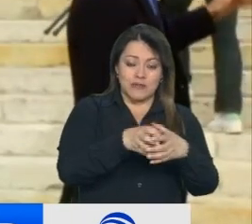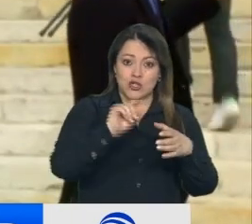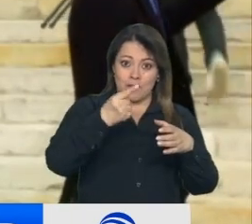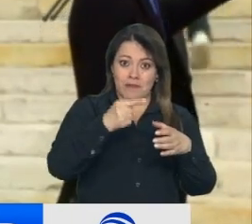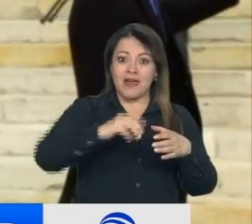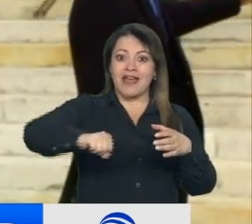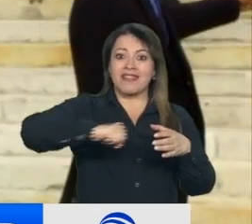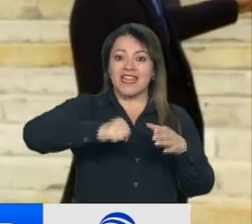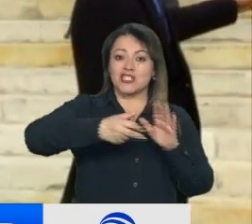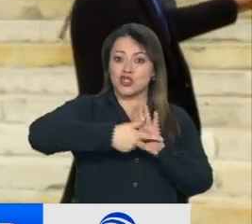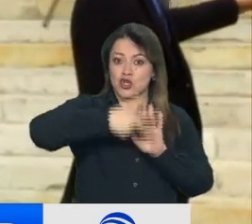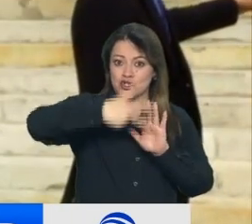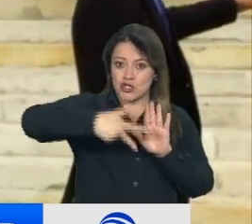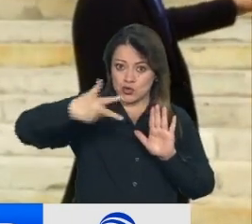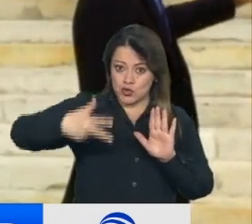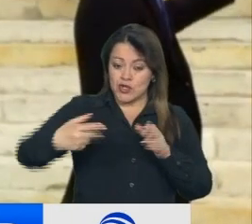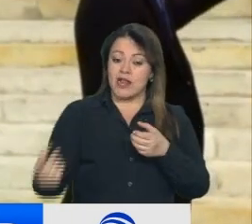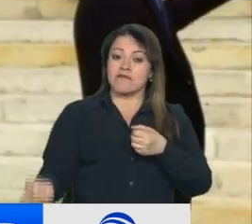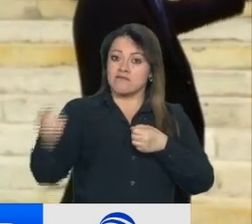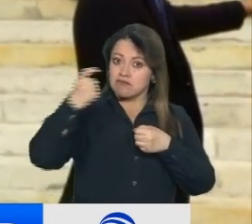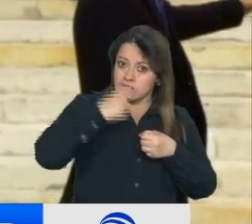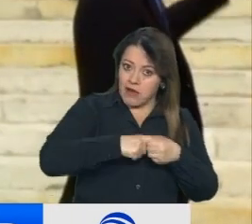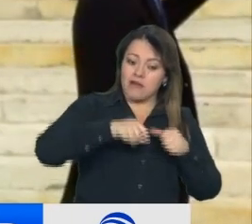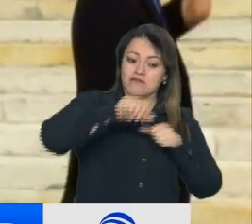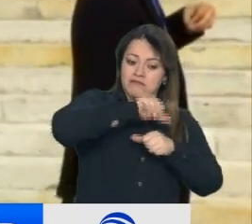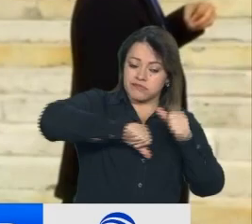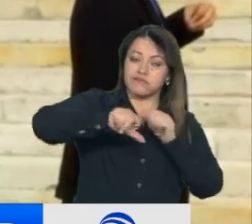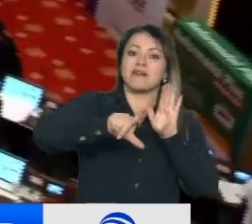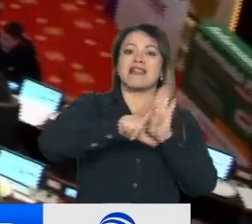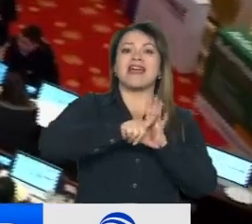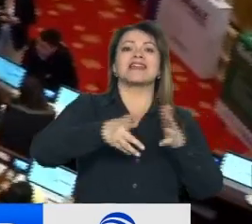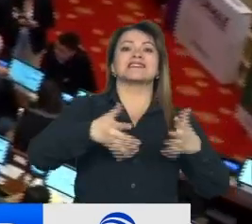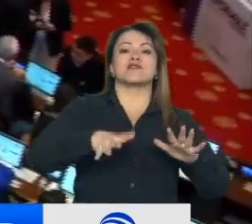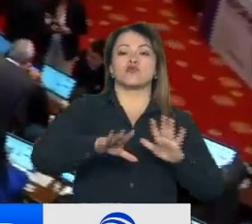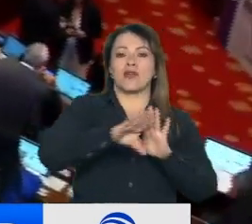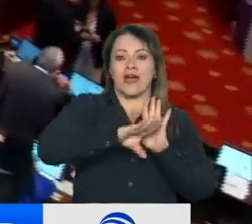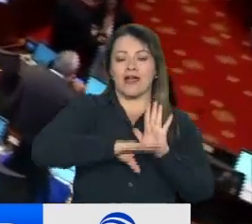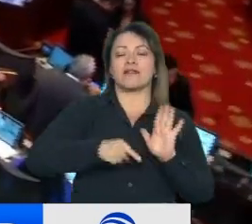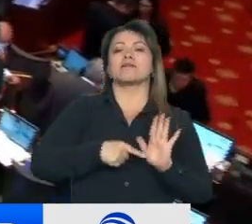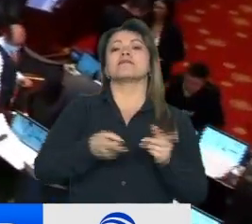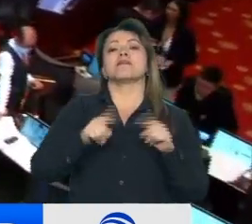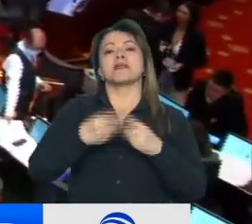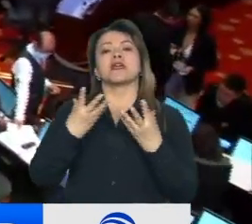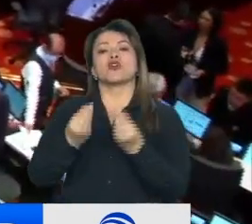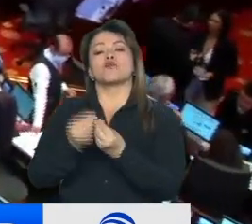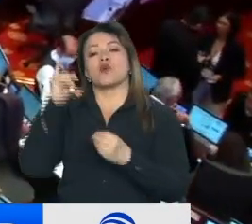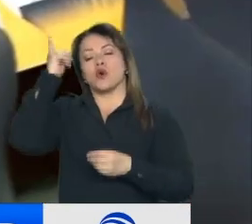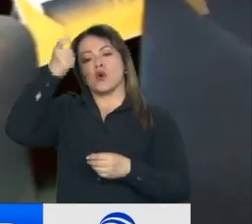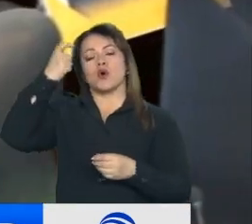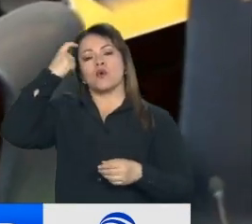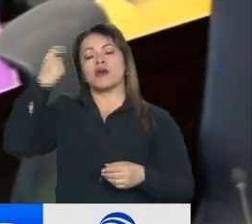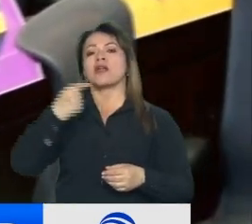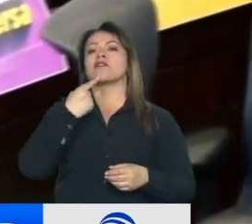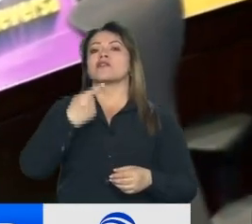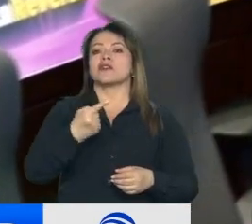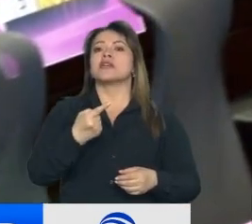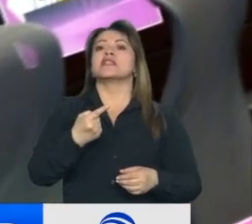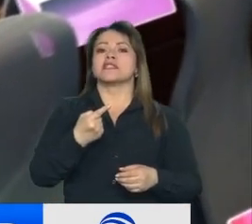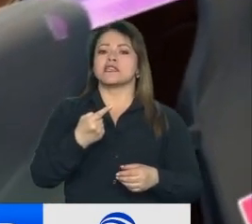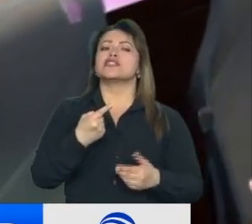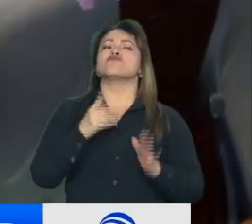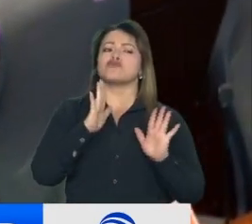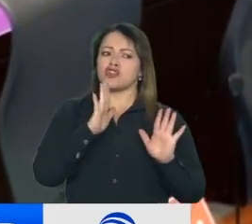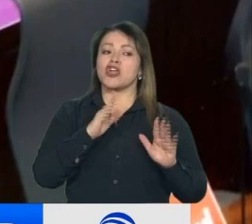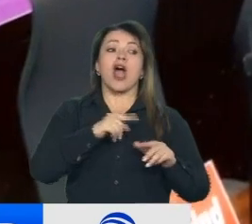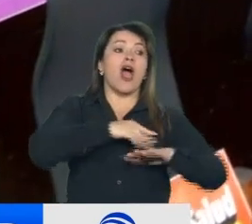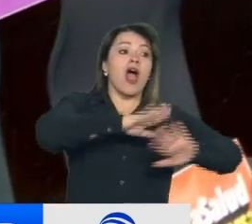un derecho constitucional, se debía tramitar como ley estatutaria. Entre tanto, el partido de gobierno aseguró que sí se pudo avanzar